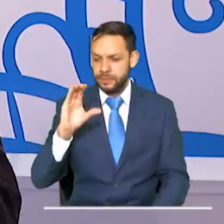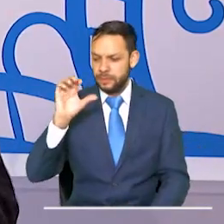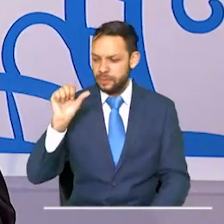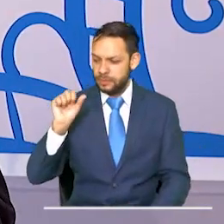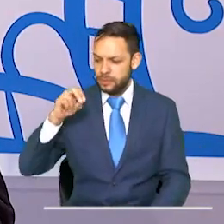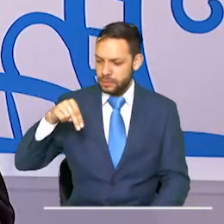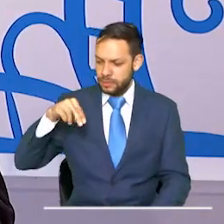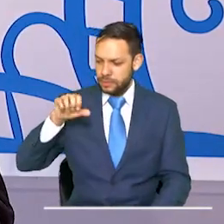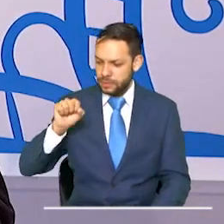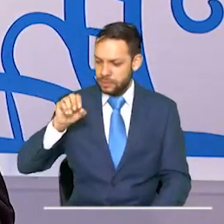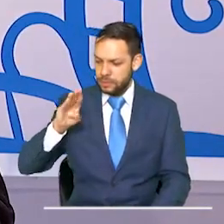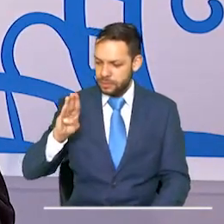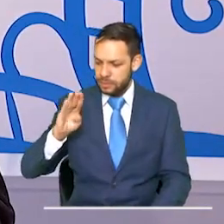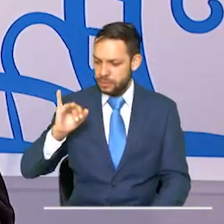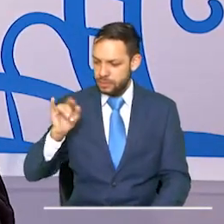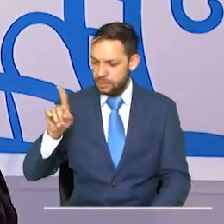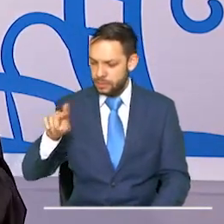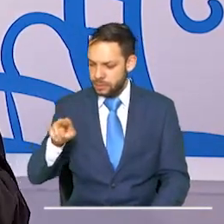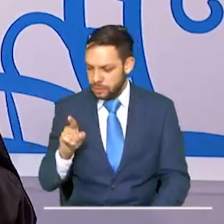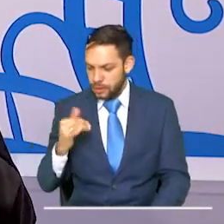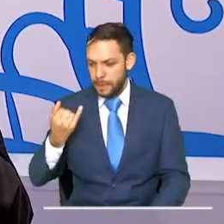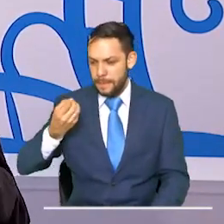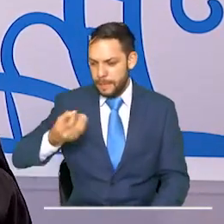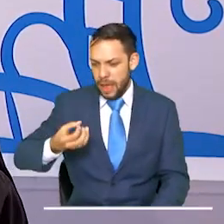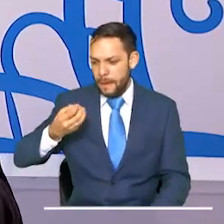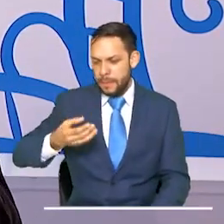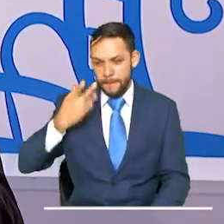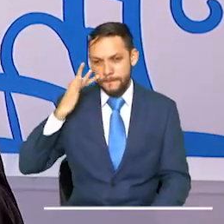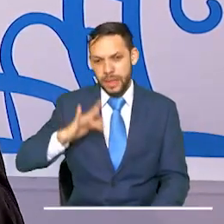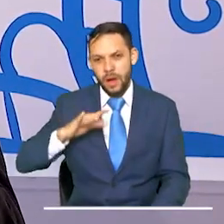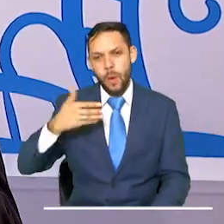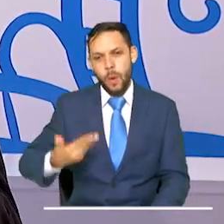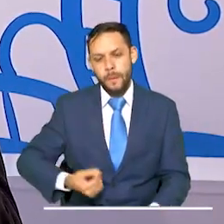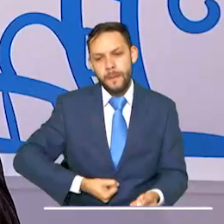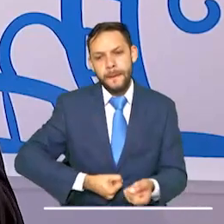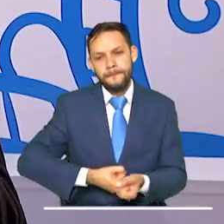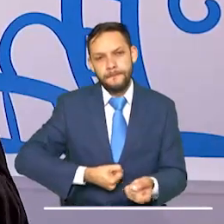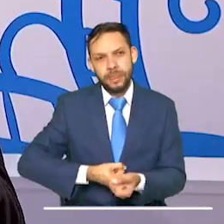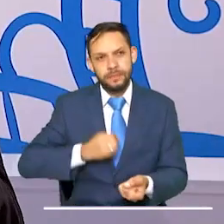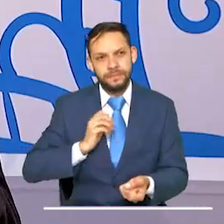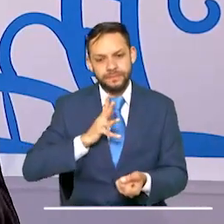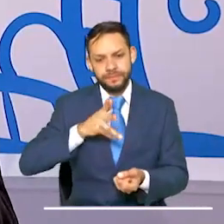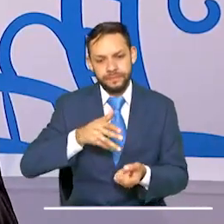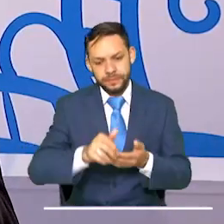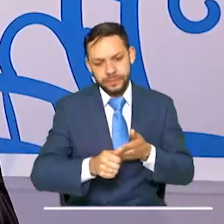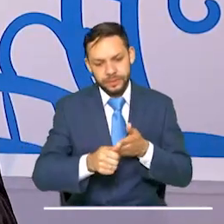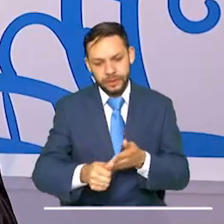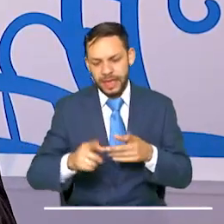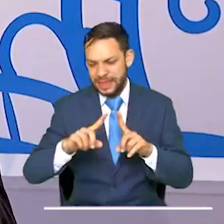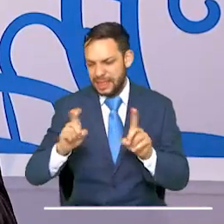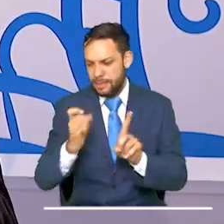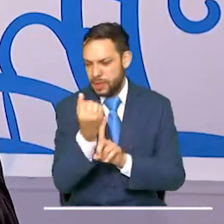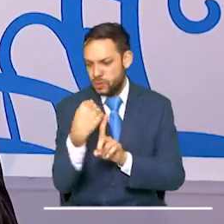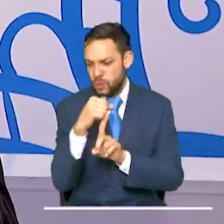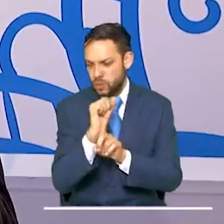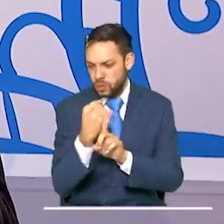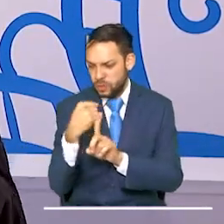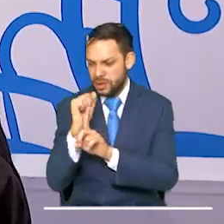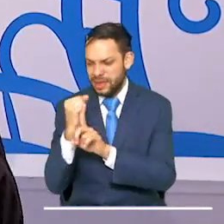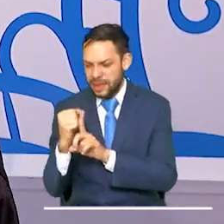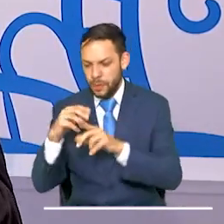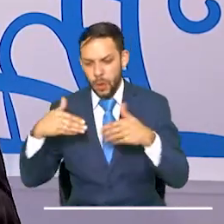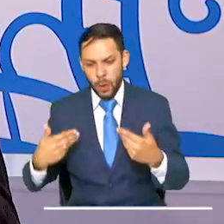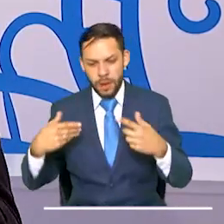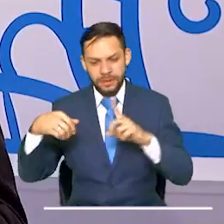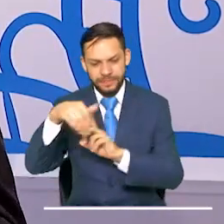importante porque lo que busca también el diplomado es reconfigurar un poco esos imaginarios sociales que hay en torno a la